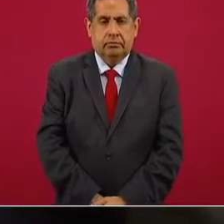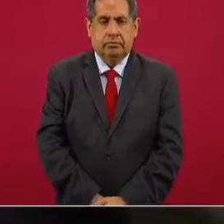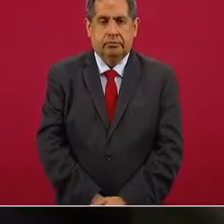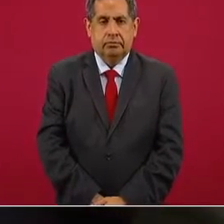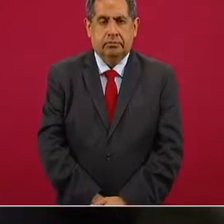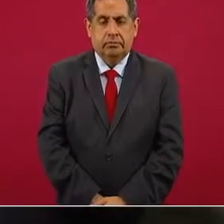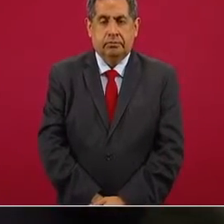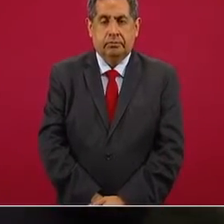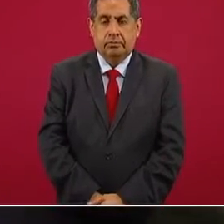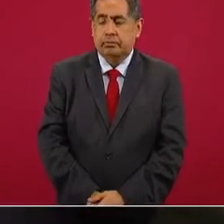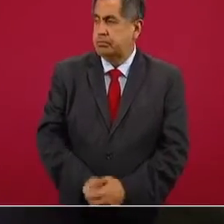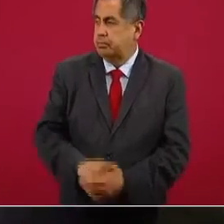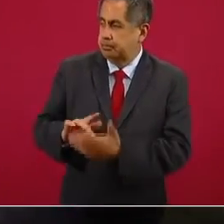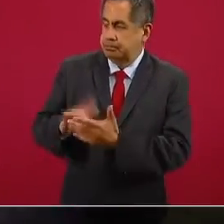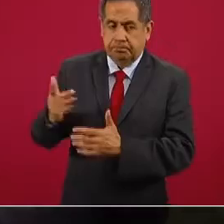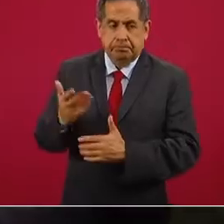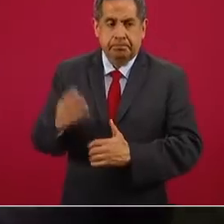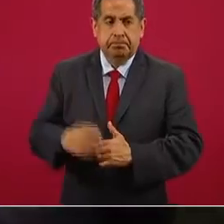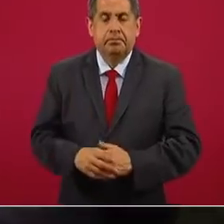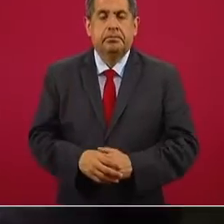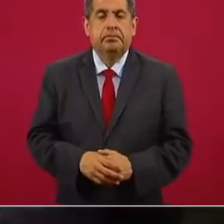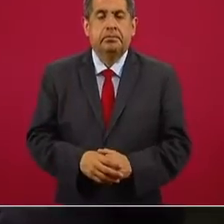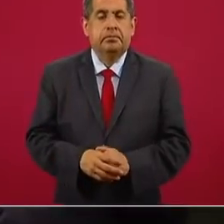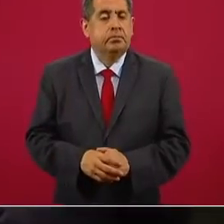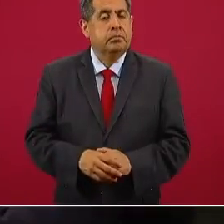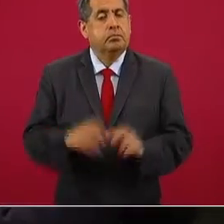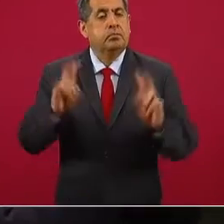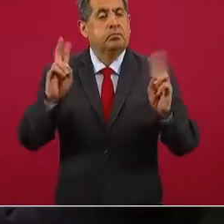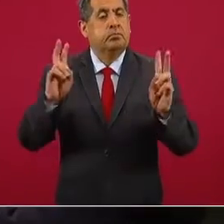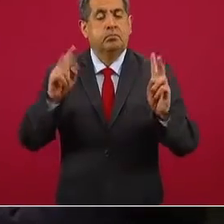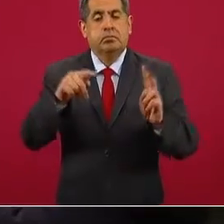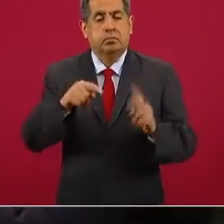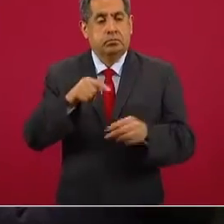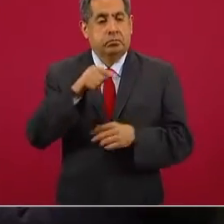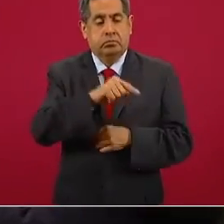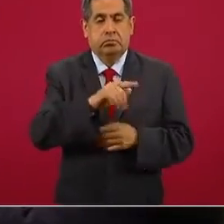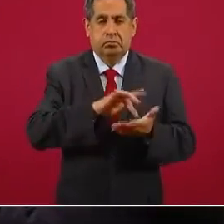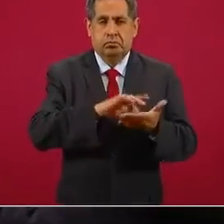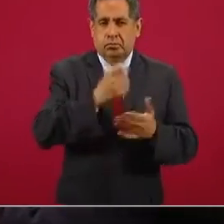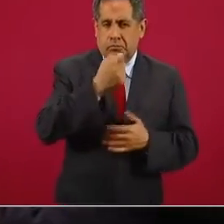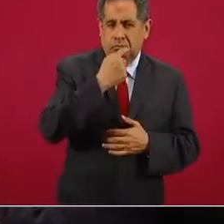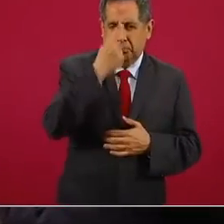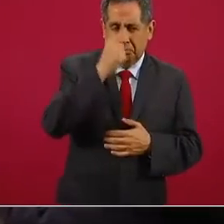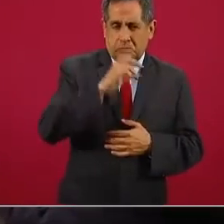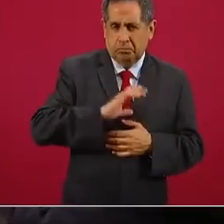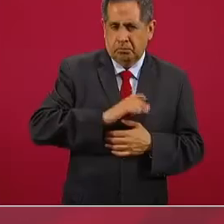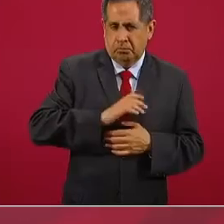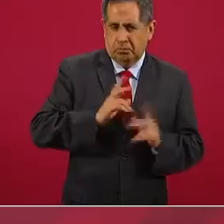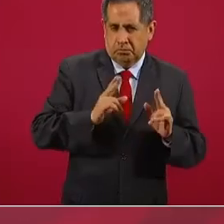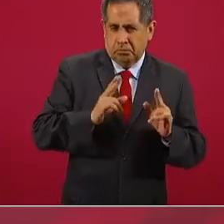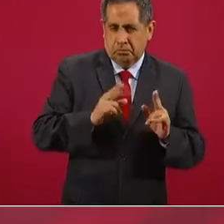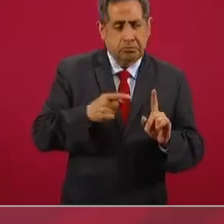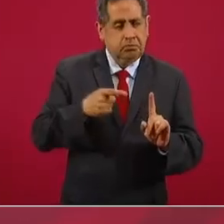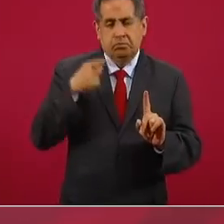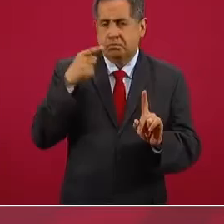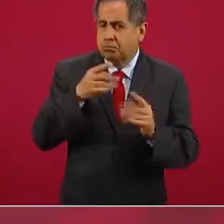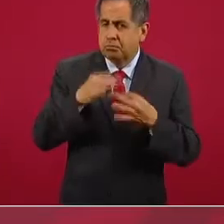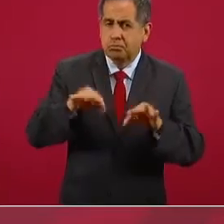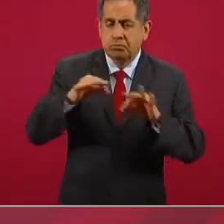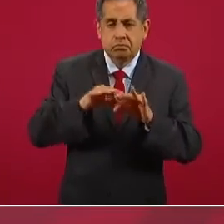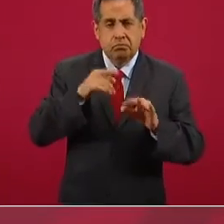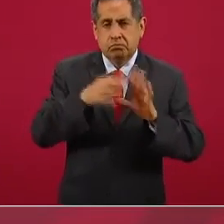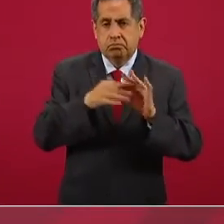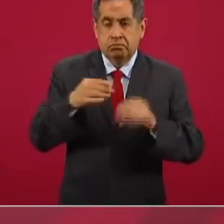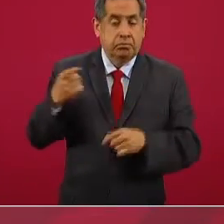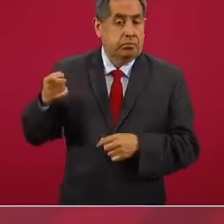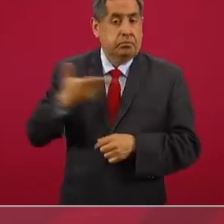Muchas gracias, señor presidente. El tema del abasto de oncológicos es una de las prioridades y además una